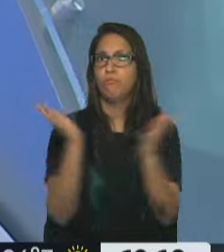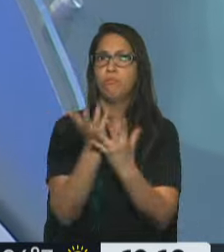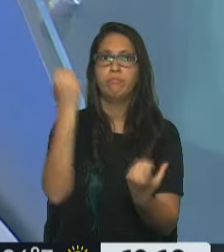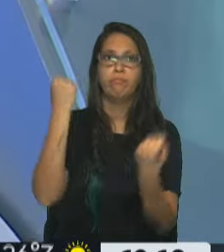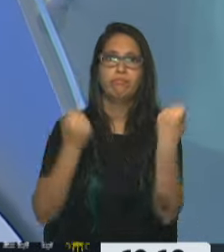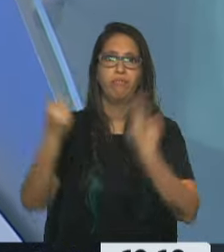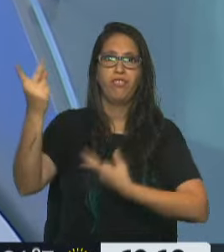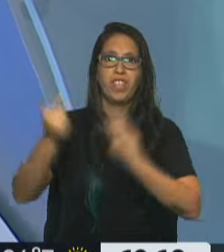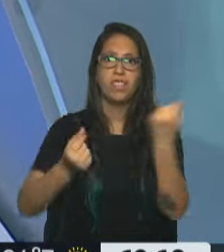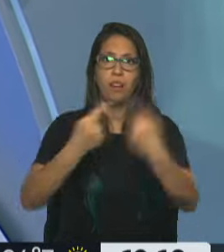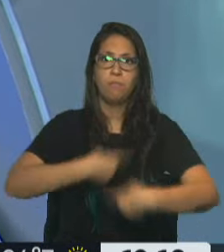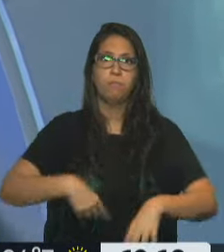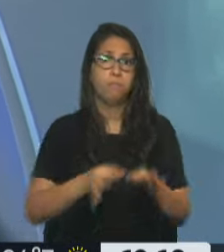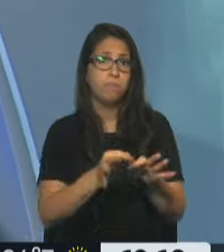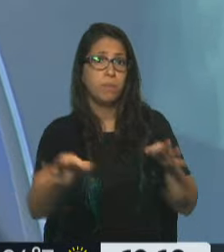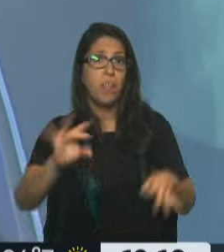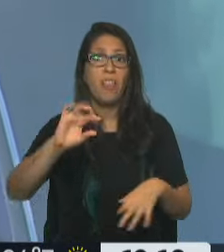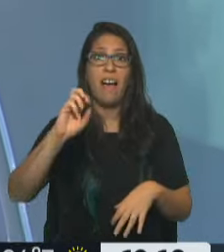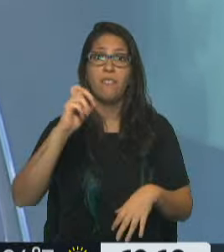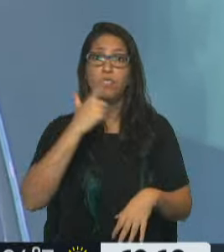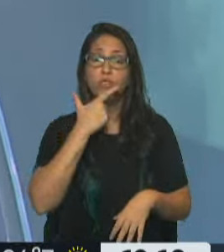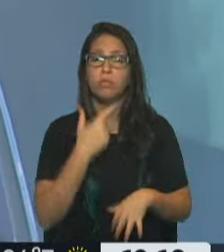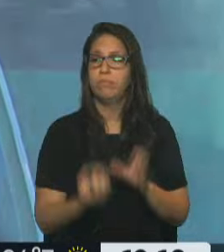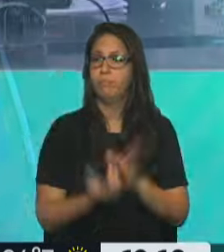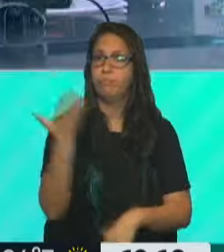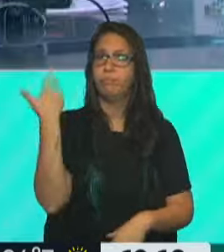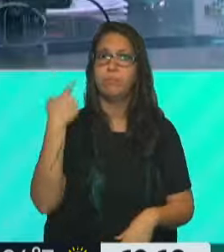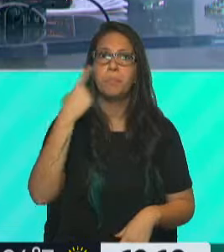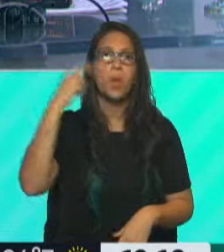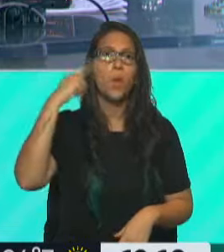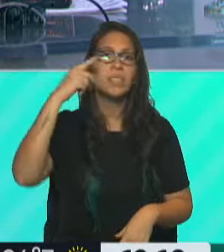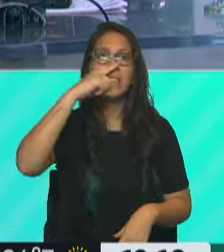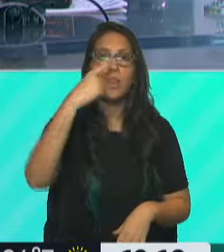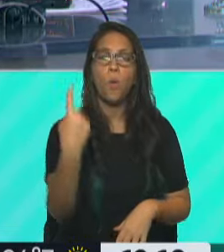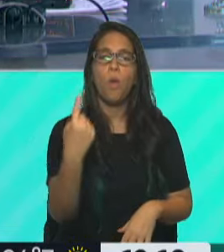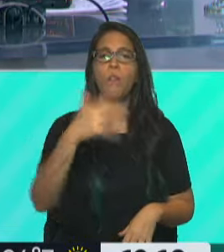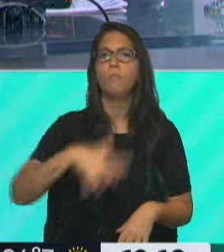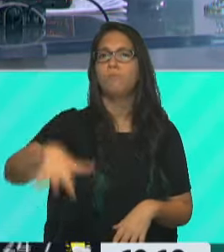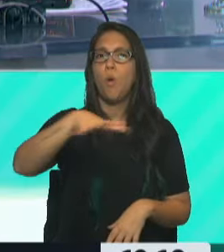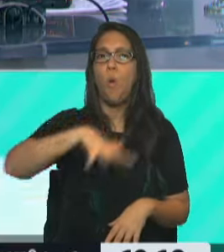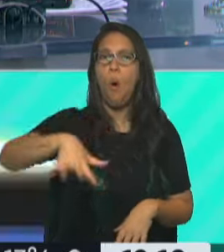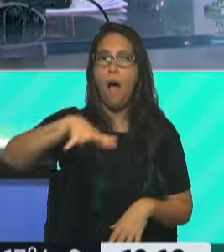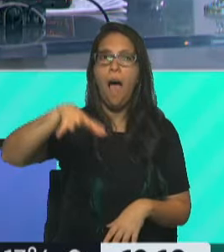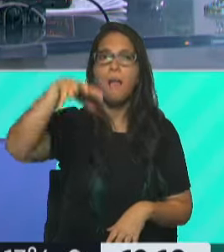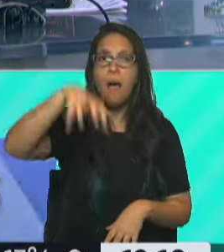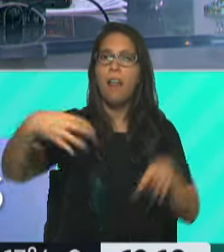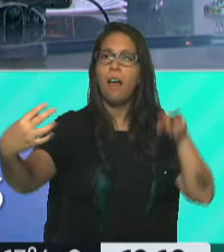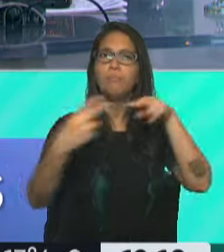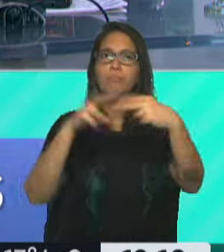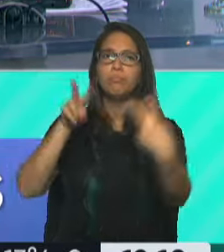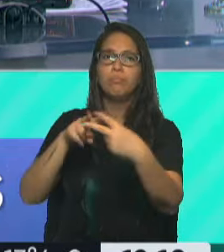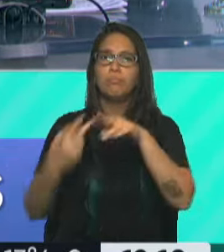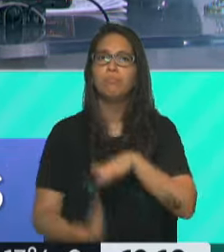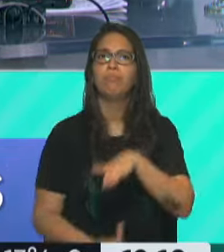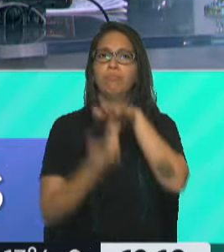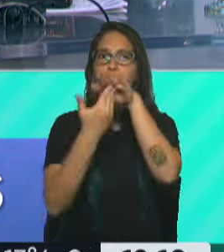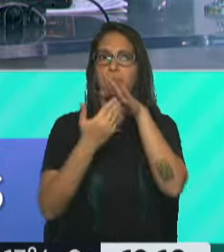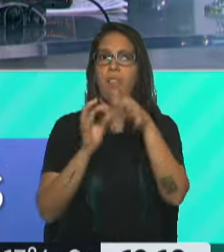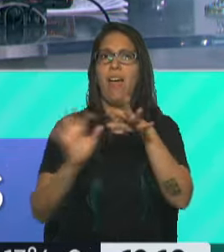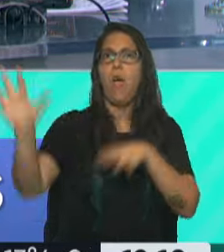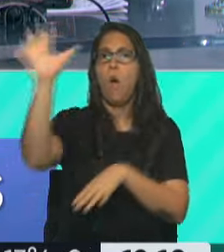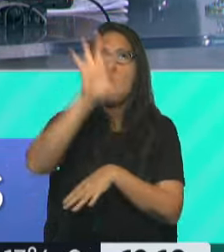recordemos que davos fue creado en el año 71 como un foro para reunir a los principales empresarios europeos